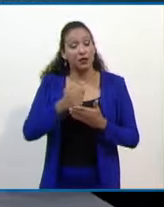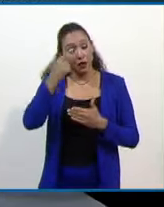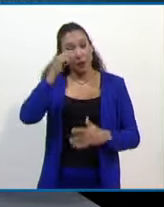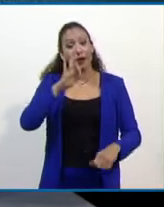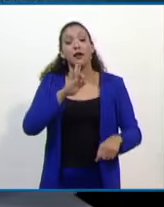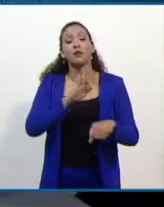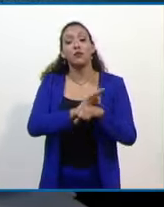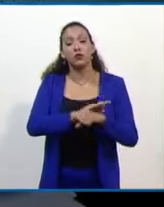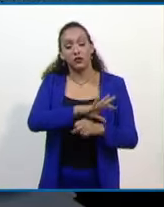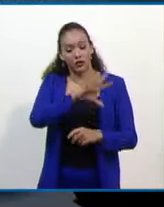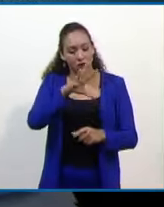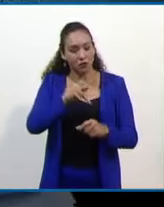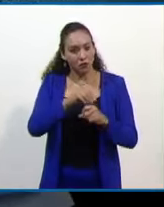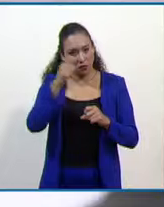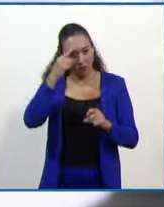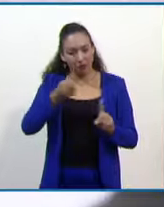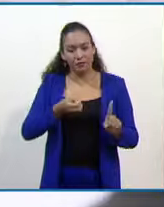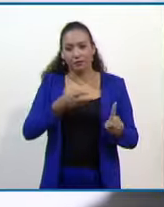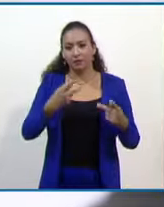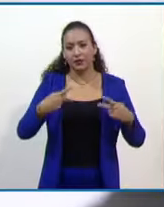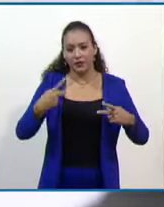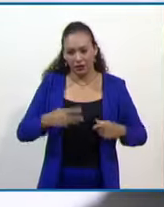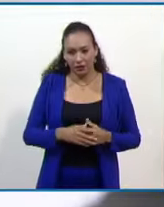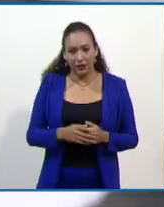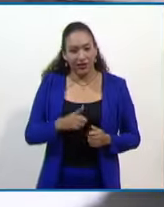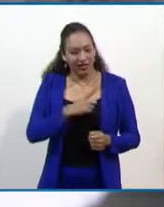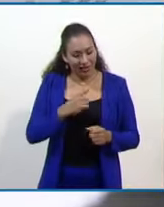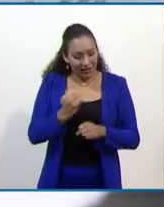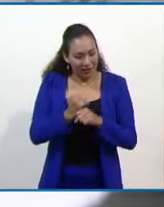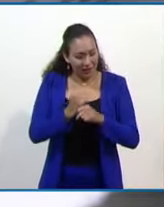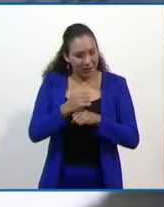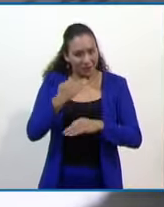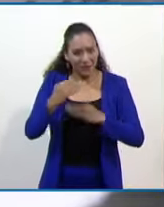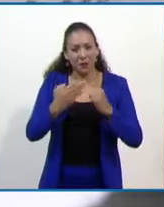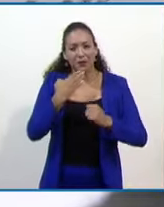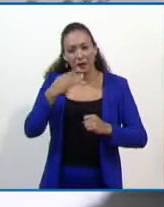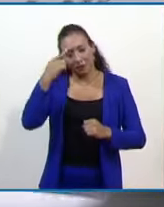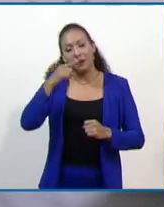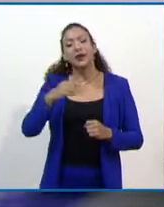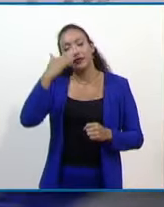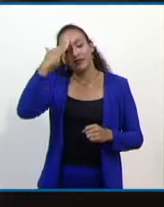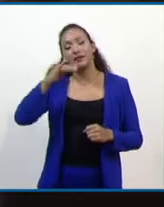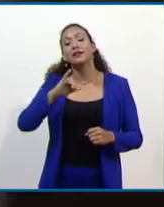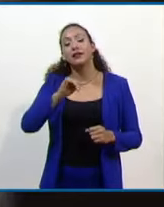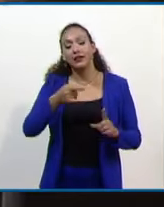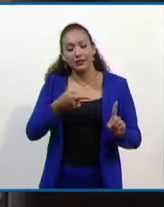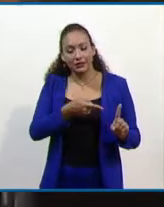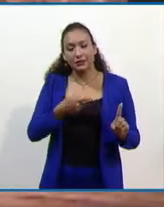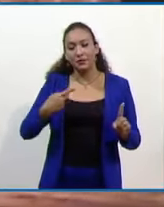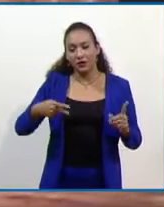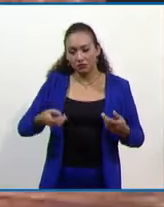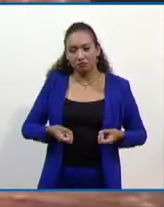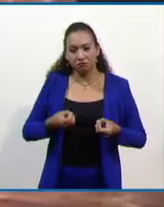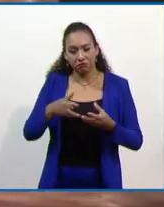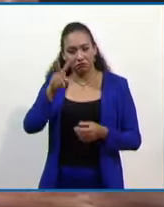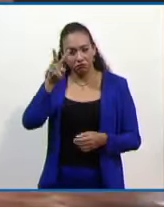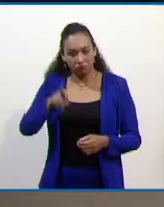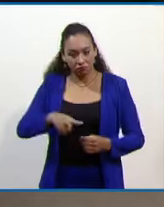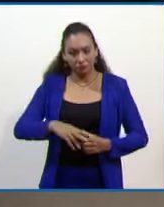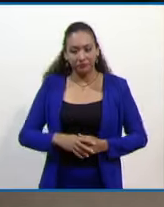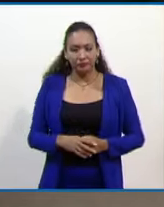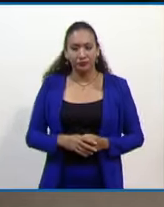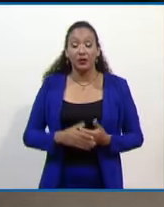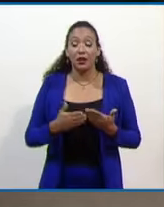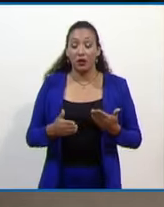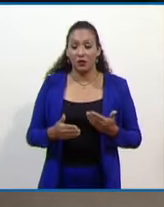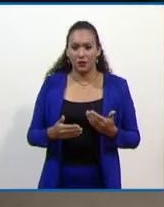judicial incompleta a la víctima, frustrando la expectativa de garantizar los derechos a la reparación y a la verdad. La sala argumentó que para que